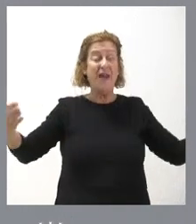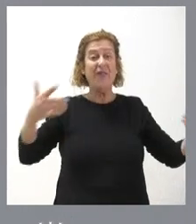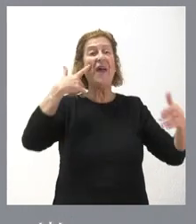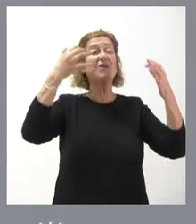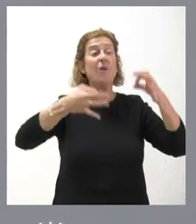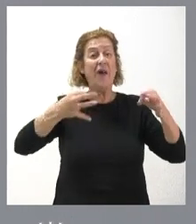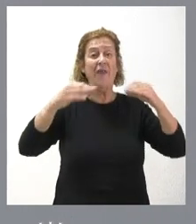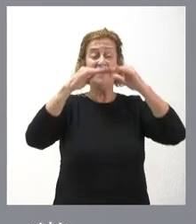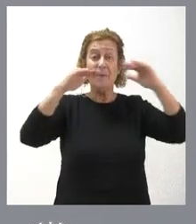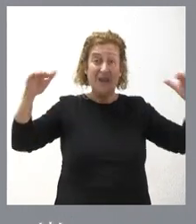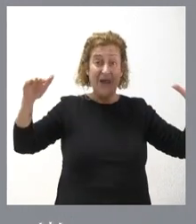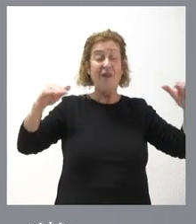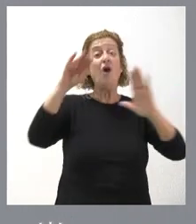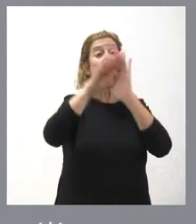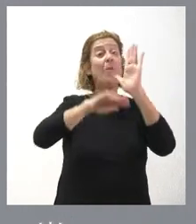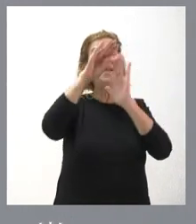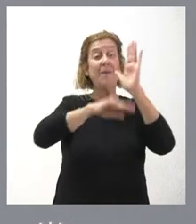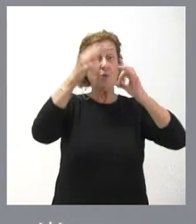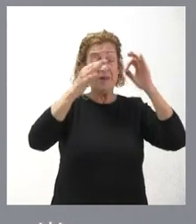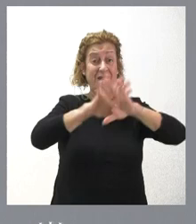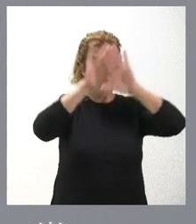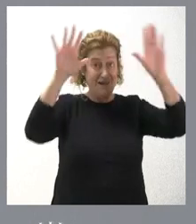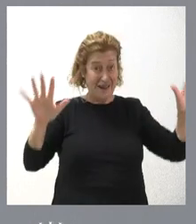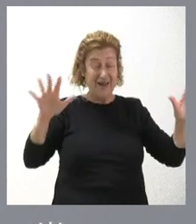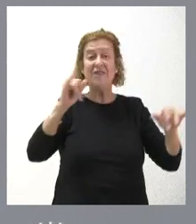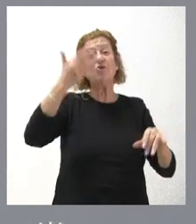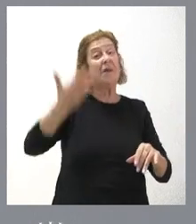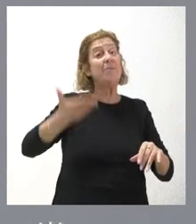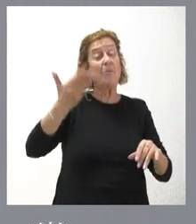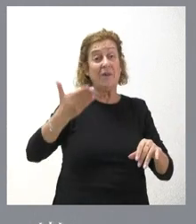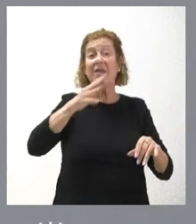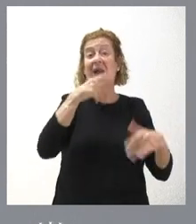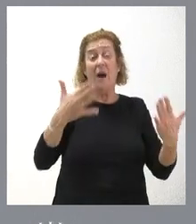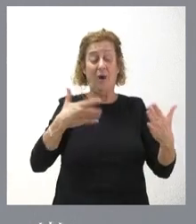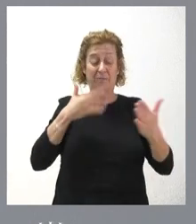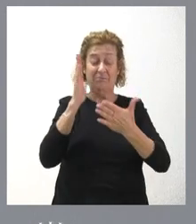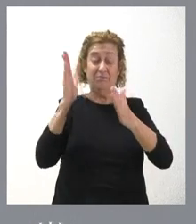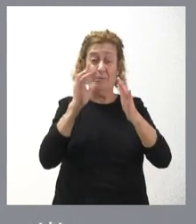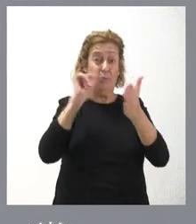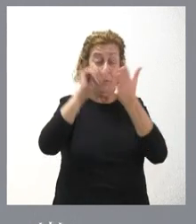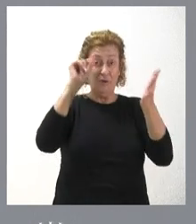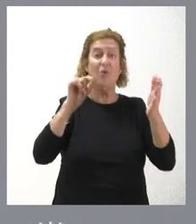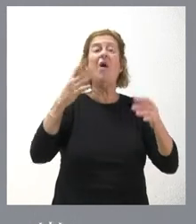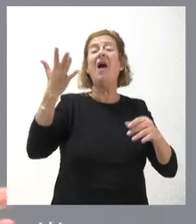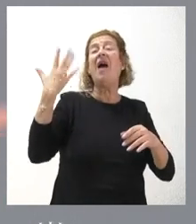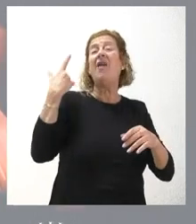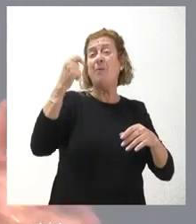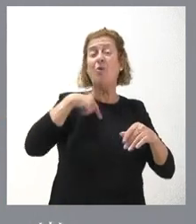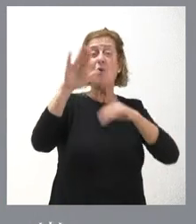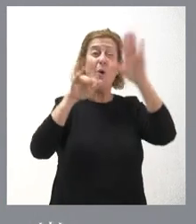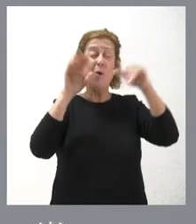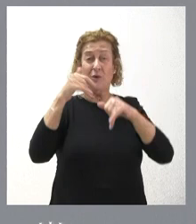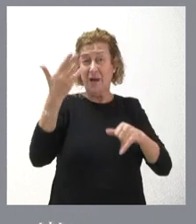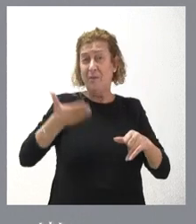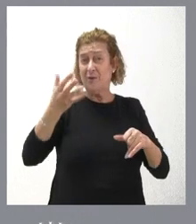estabilidad normativas jurídicas claras Y esto es muy importante en el momento en que estamos atravesando hace poco nosotros hacamos una línea de convocatoria muy importante muchas de las